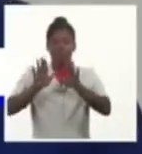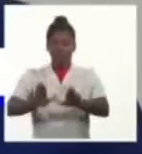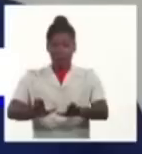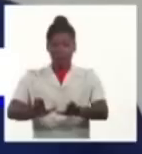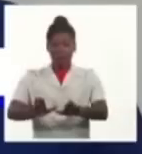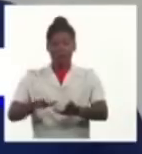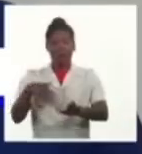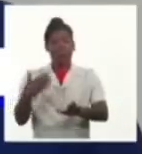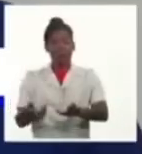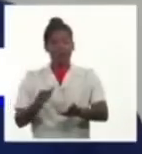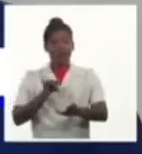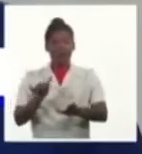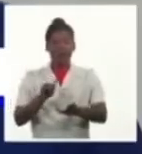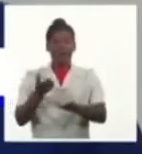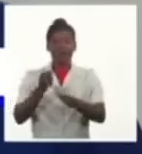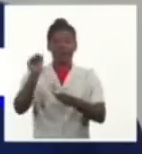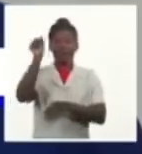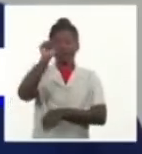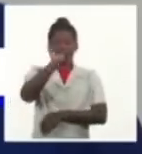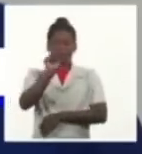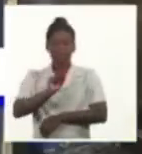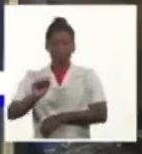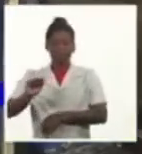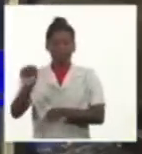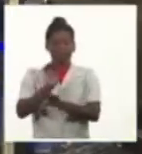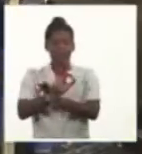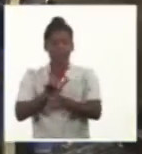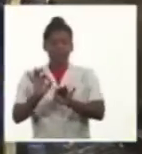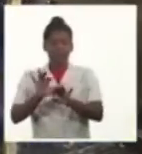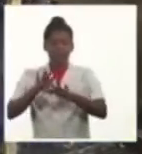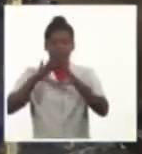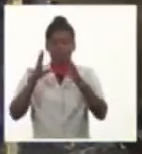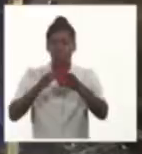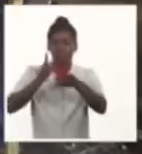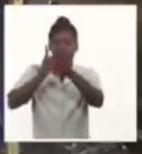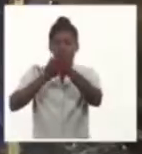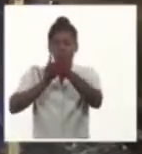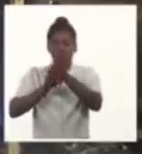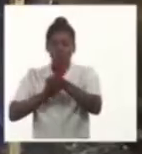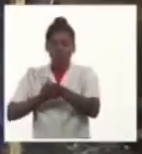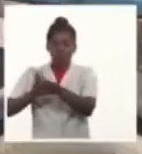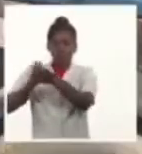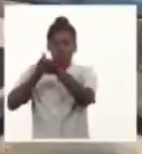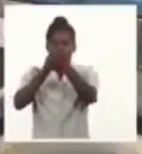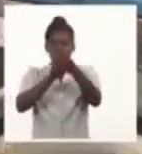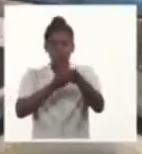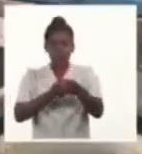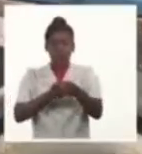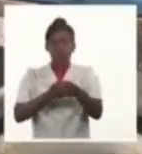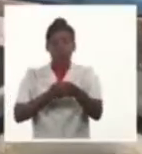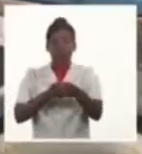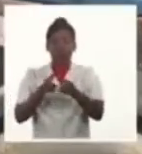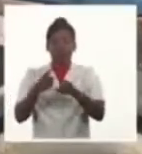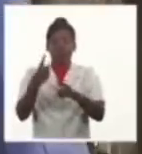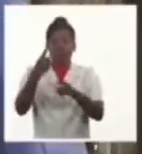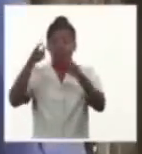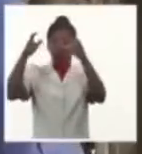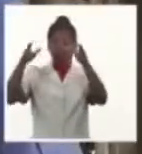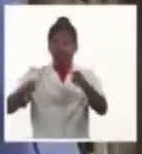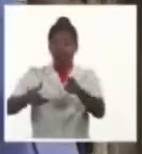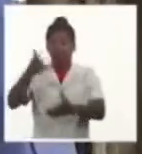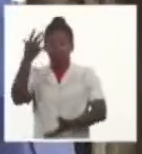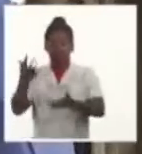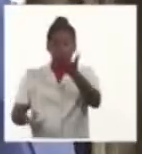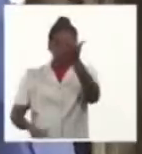mañana a efectuar el diagnóstico de la zona de la avería, una avería en caldera en la parte interior